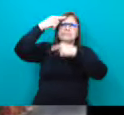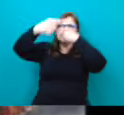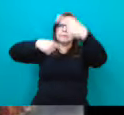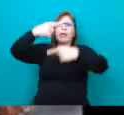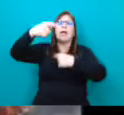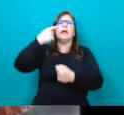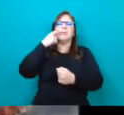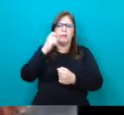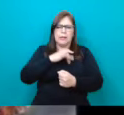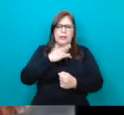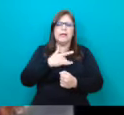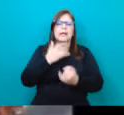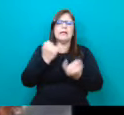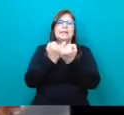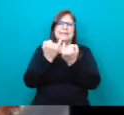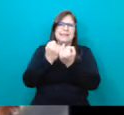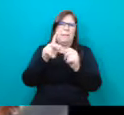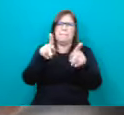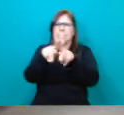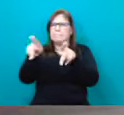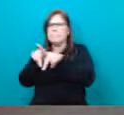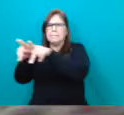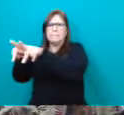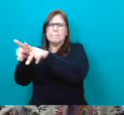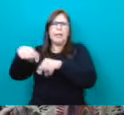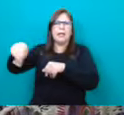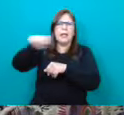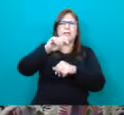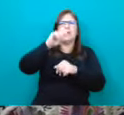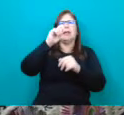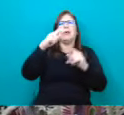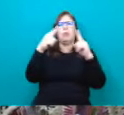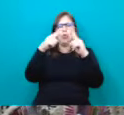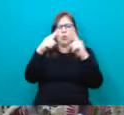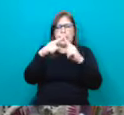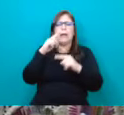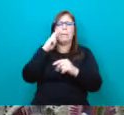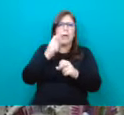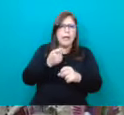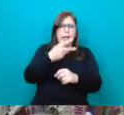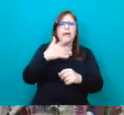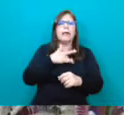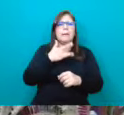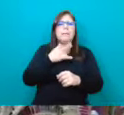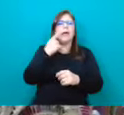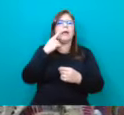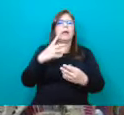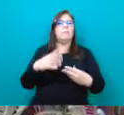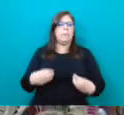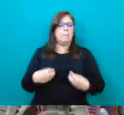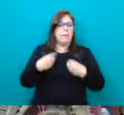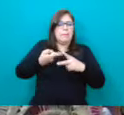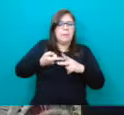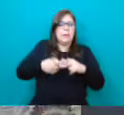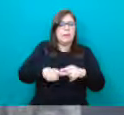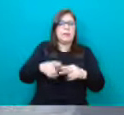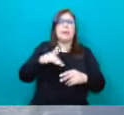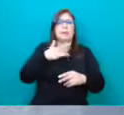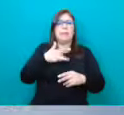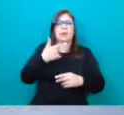Esta cruz se suele colocar en las plazas de las ciudades o en los atrios de las iglesias, y simboliza la creación de la vida.